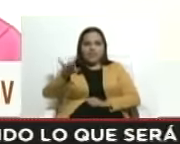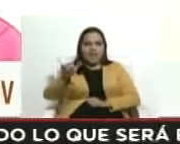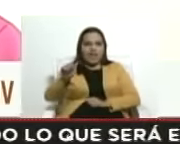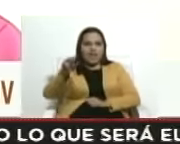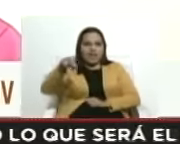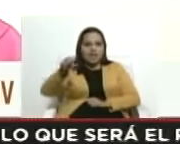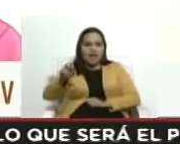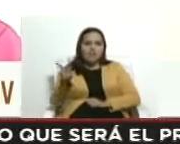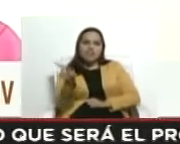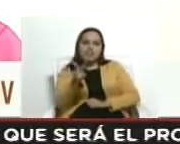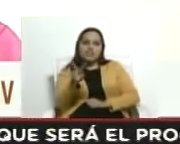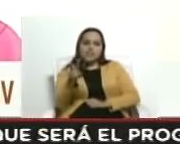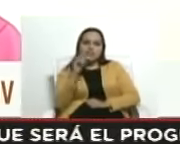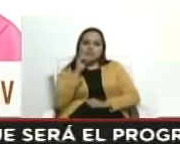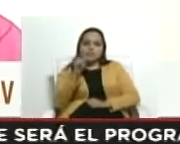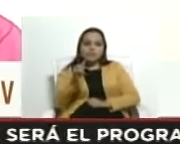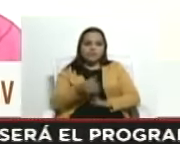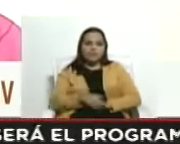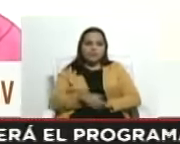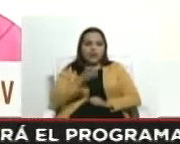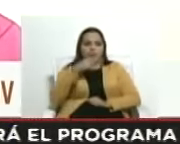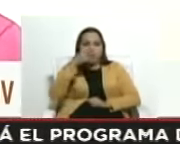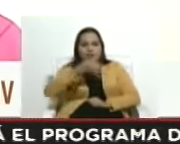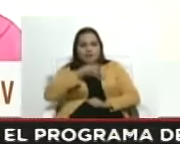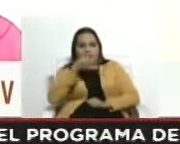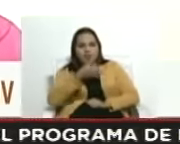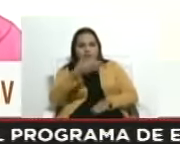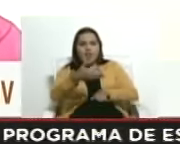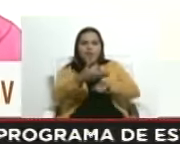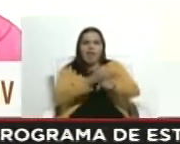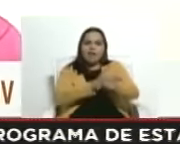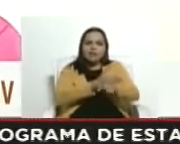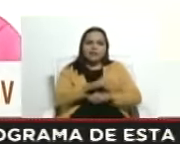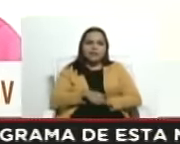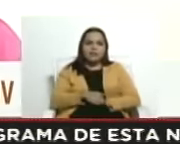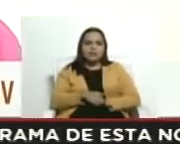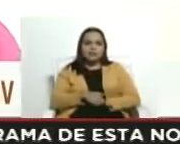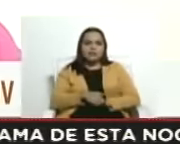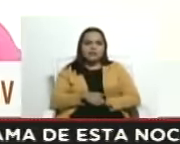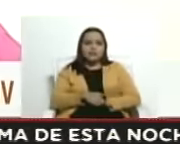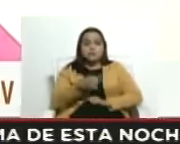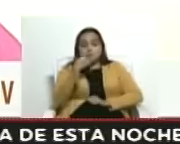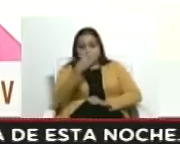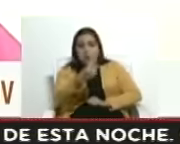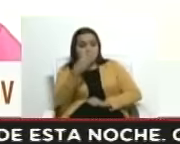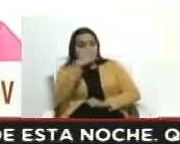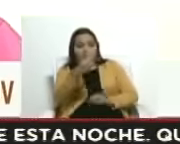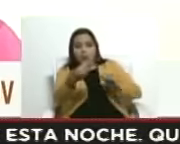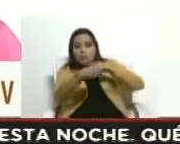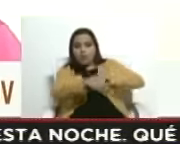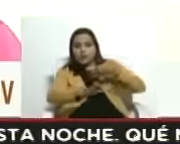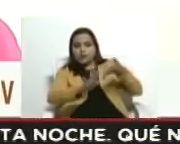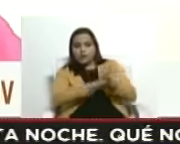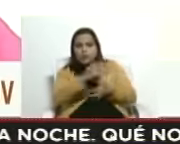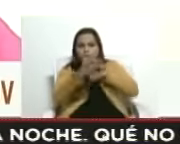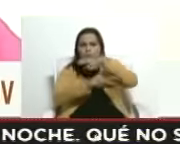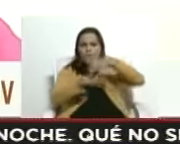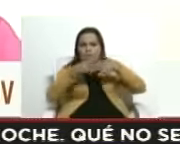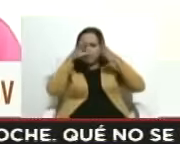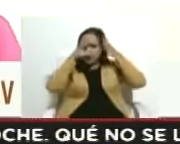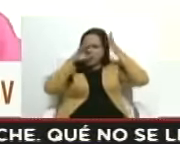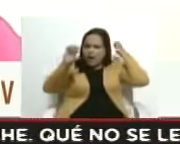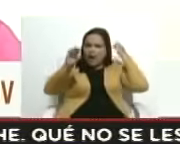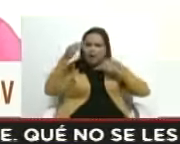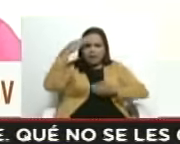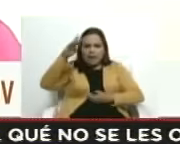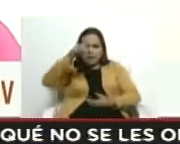Venezuela News. Sí, buenas tardes. Anteriormente ya condenaba usted el asalto a la Embajada de México en Ecuador, pero quisiera saber